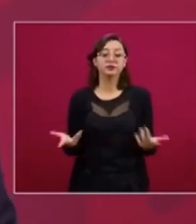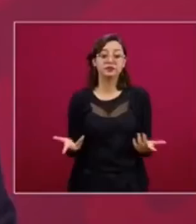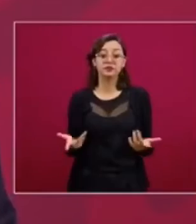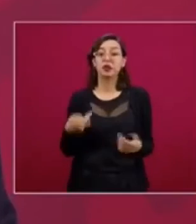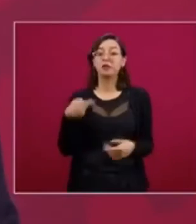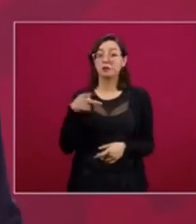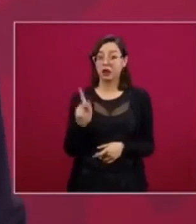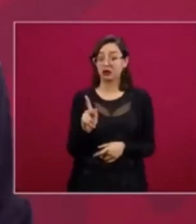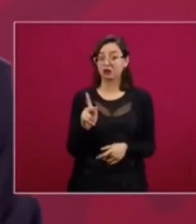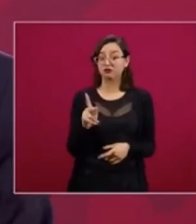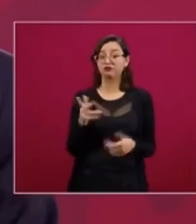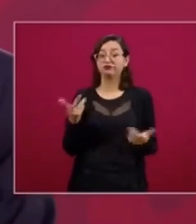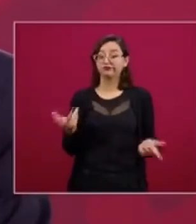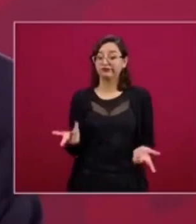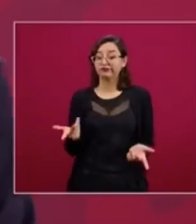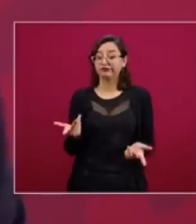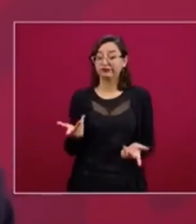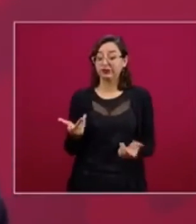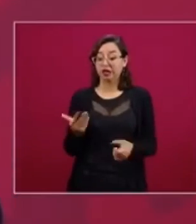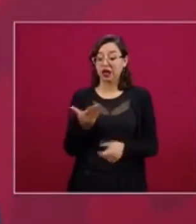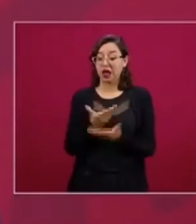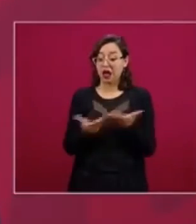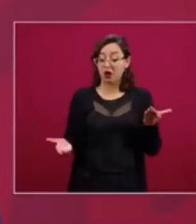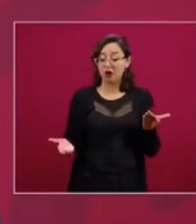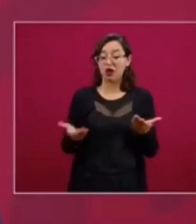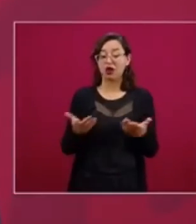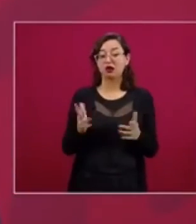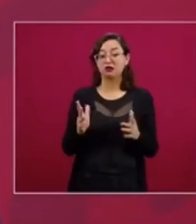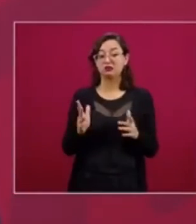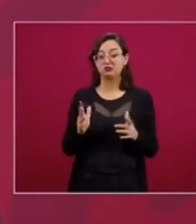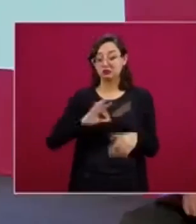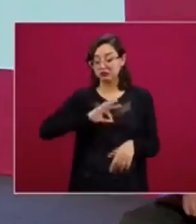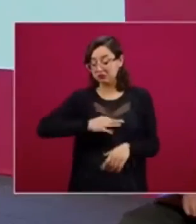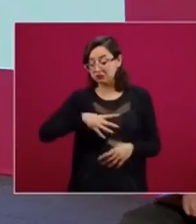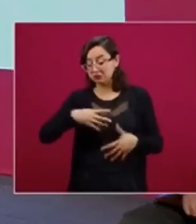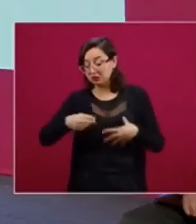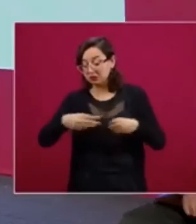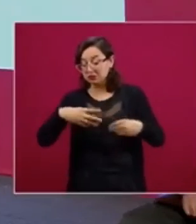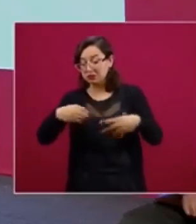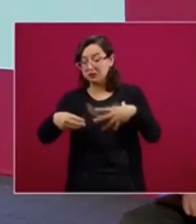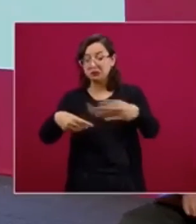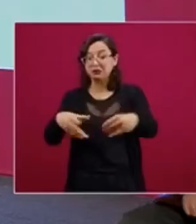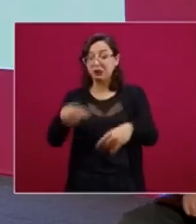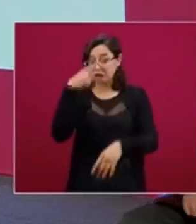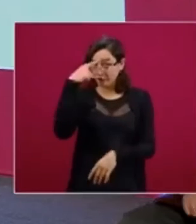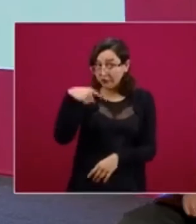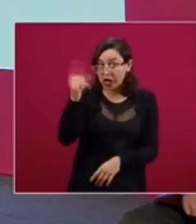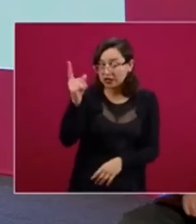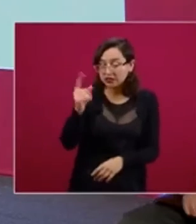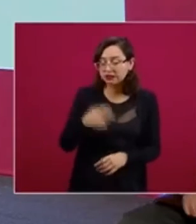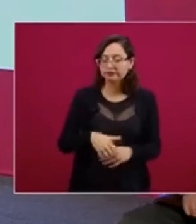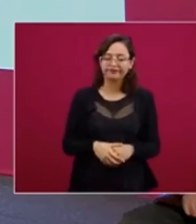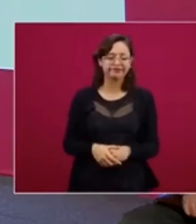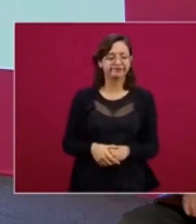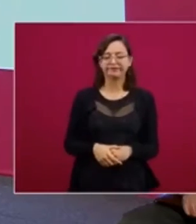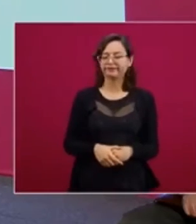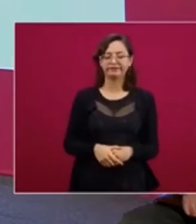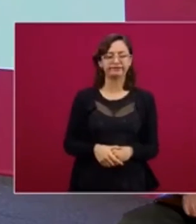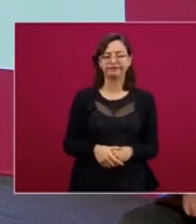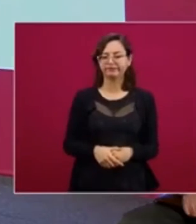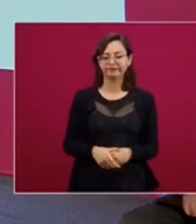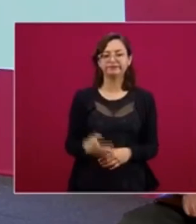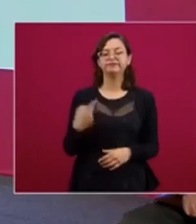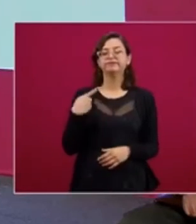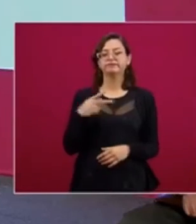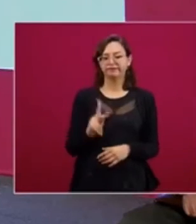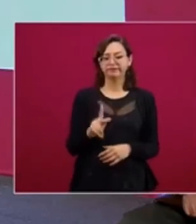Imagínate ese apego que puedes tener de tu madre. Sí, claro. Te está abrazando y lo que tú ves es algo azul, ¿no? O rosa, o del color